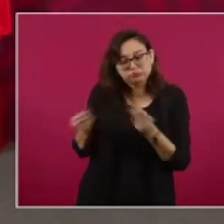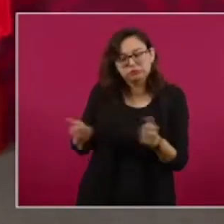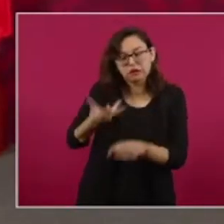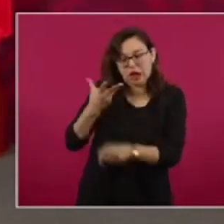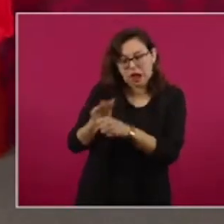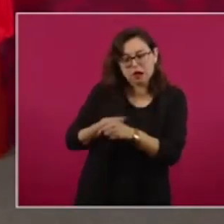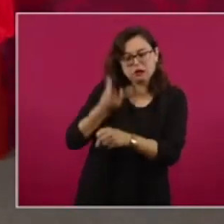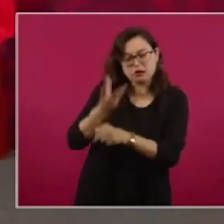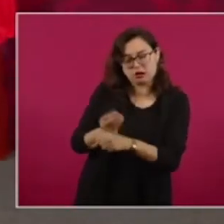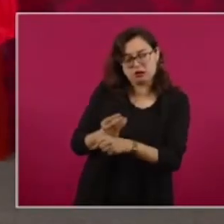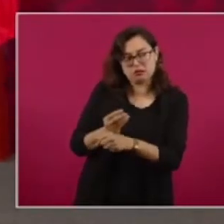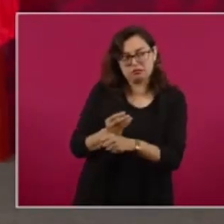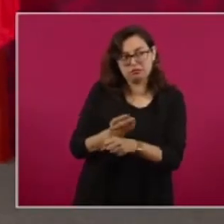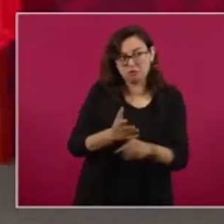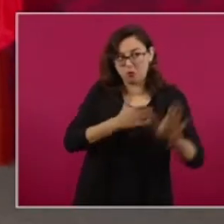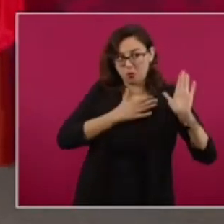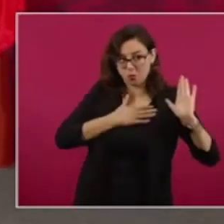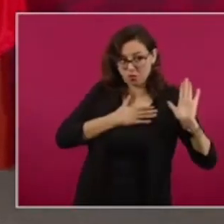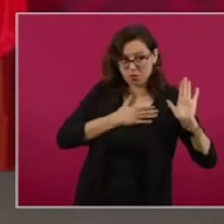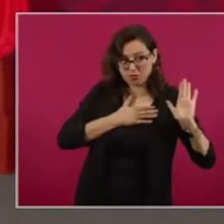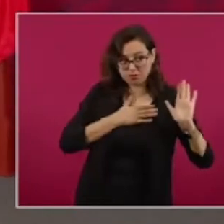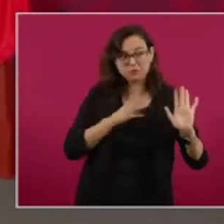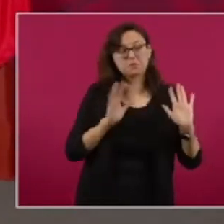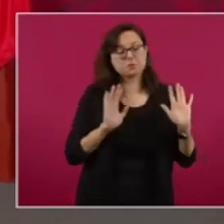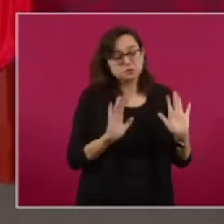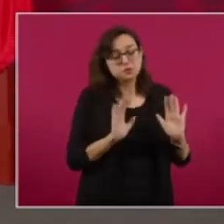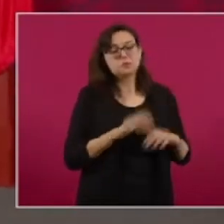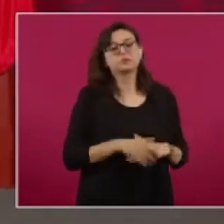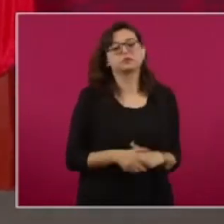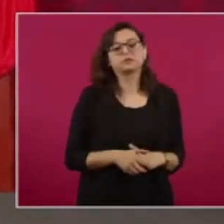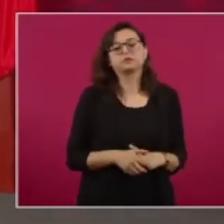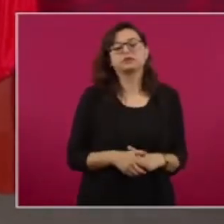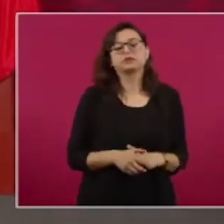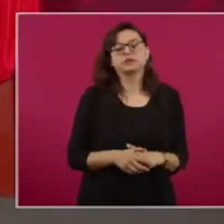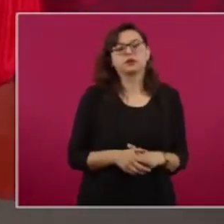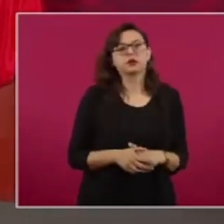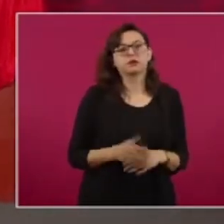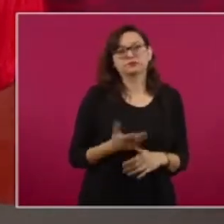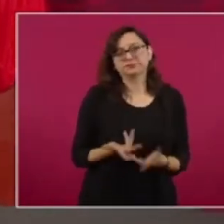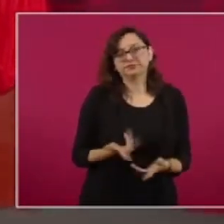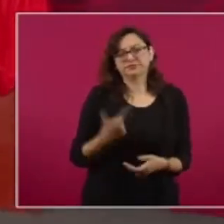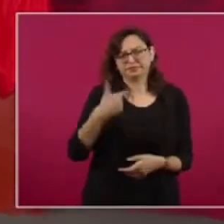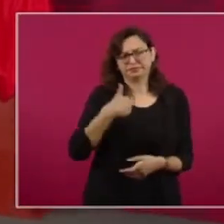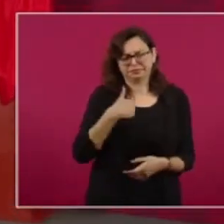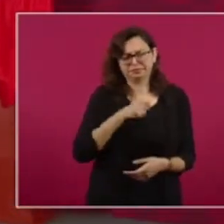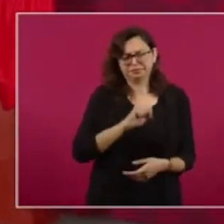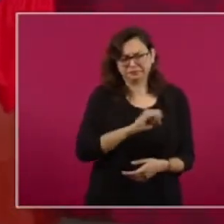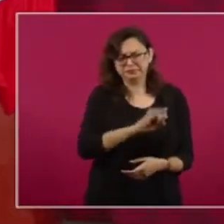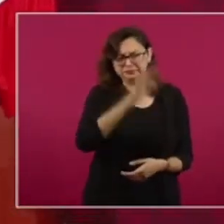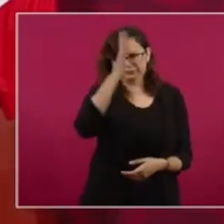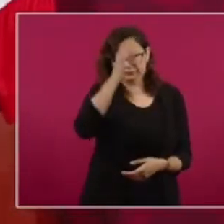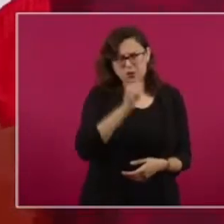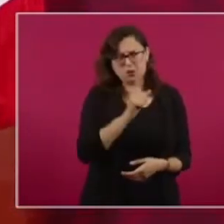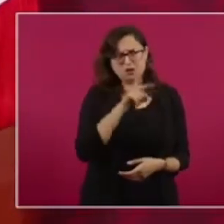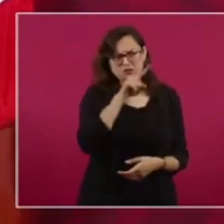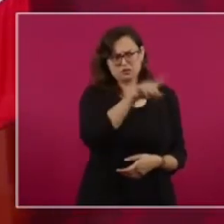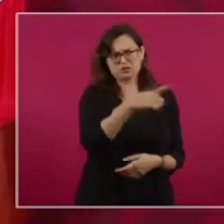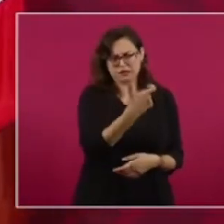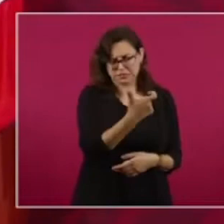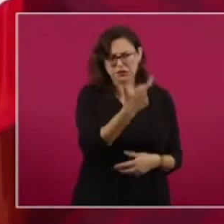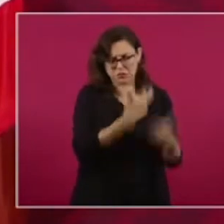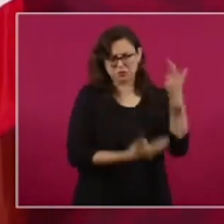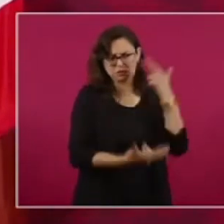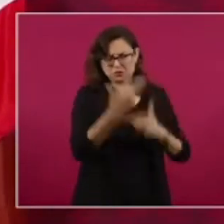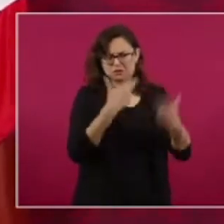La indicación que di en ese entonces es de que se aceptara la reparación del daño, pero que